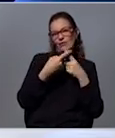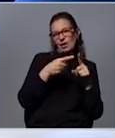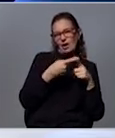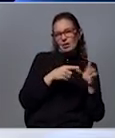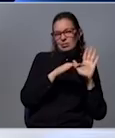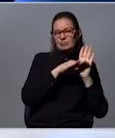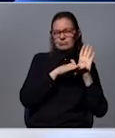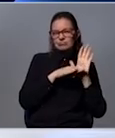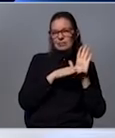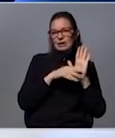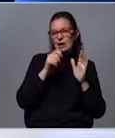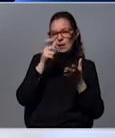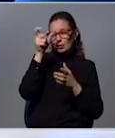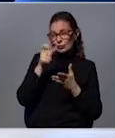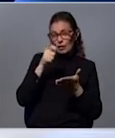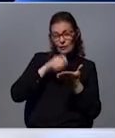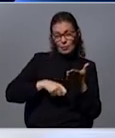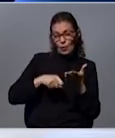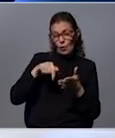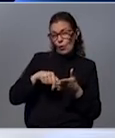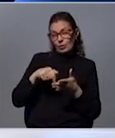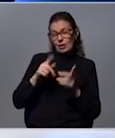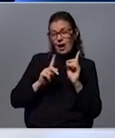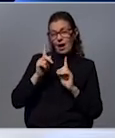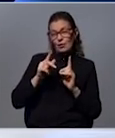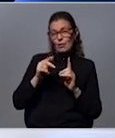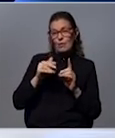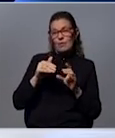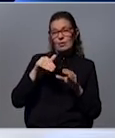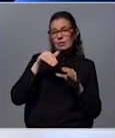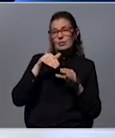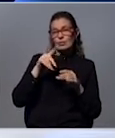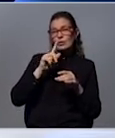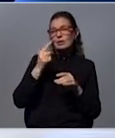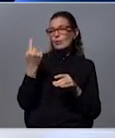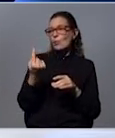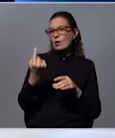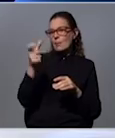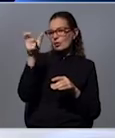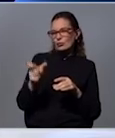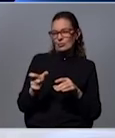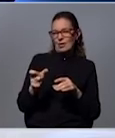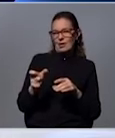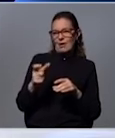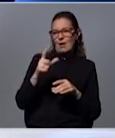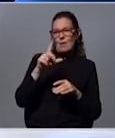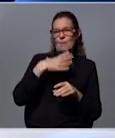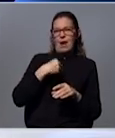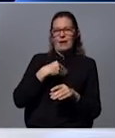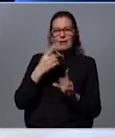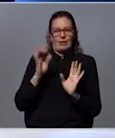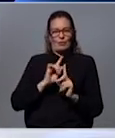y la gente firmó hoy hoy es un mecanismo de democracia directa no es larrañaga no es alianza nacional lo que seguimos bregando